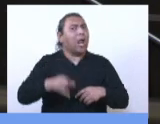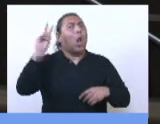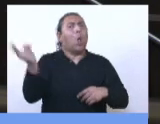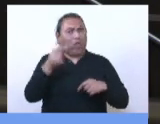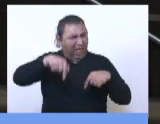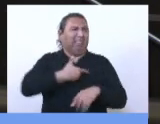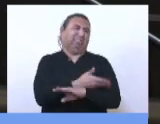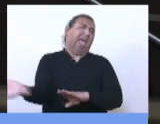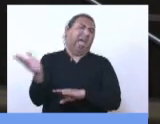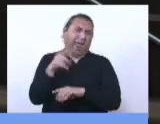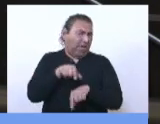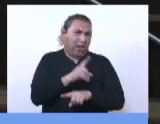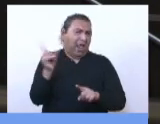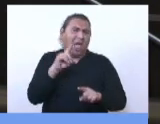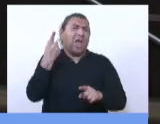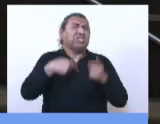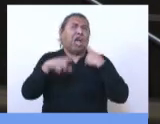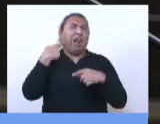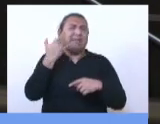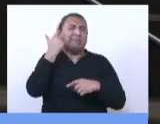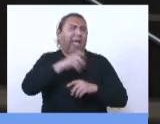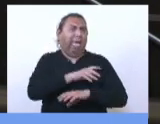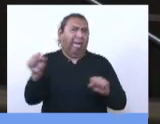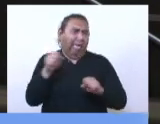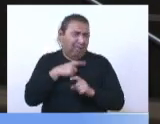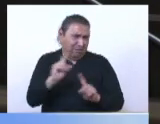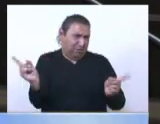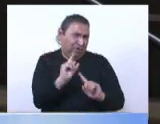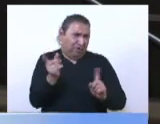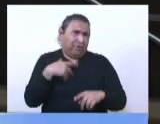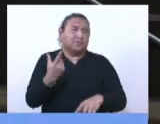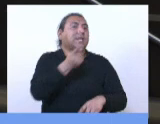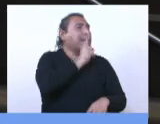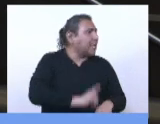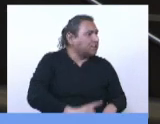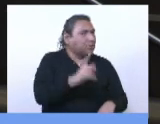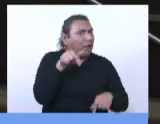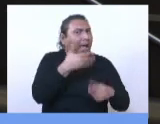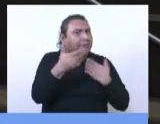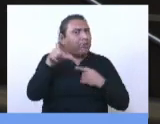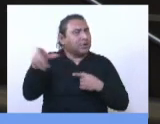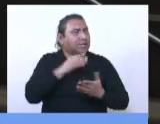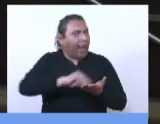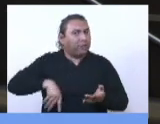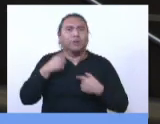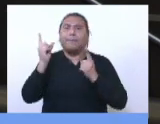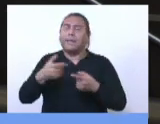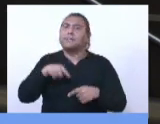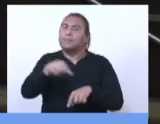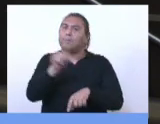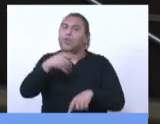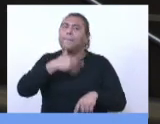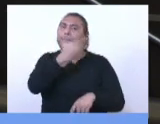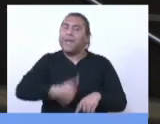estar de llorar sobre la leche derramada y ahora tenemos que reparar ese desastre consiguieron así que en ese entendimiento presidenta